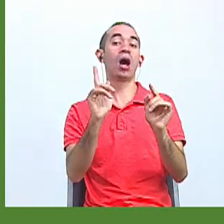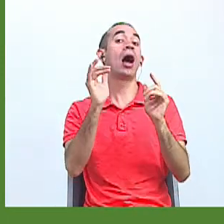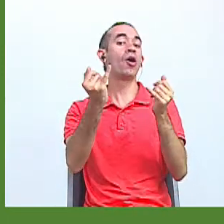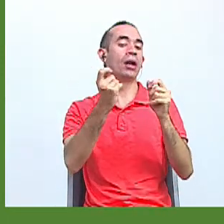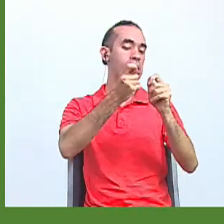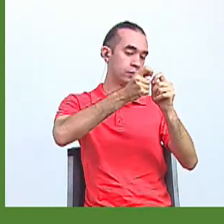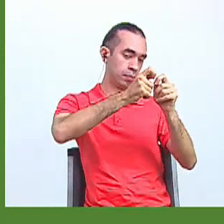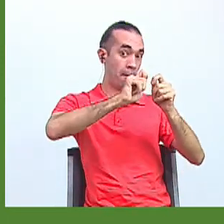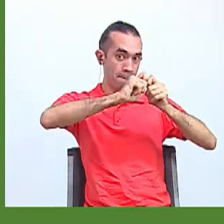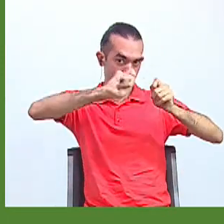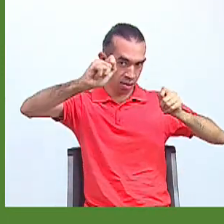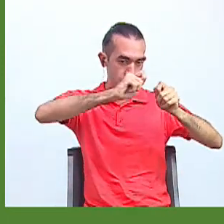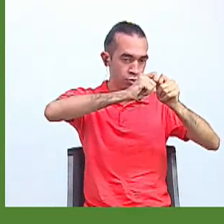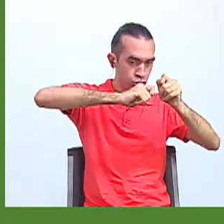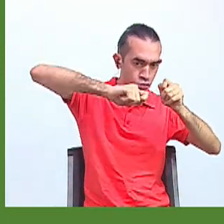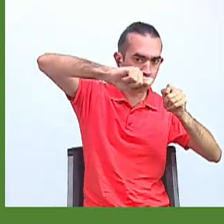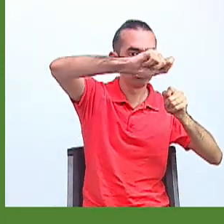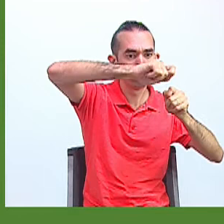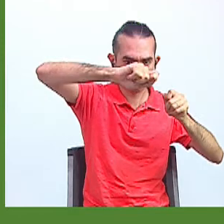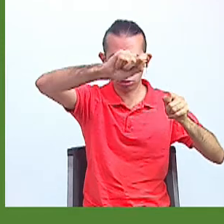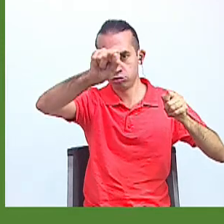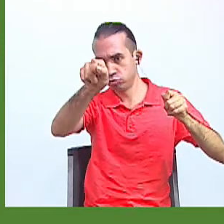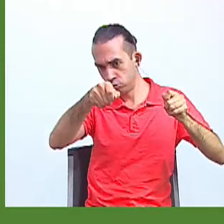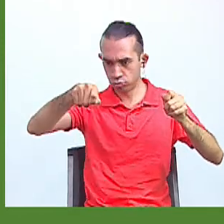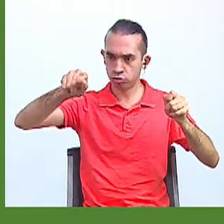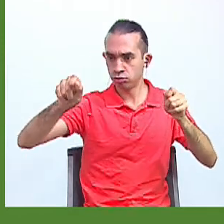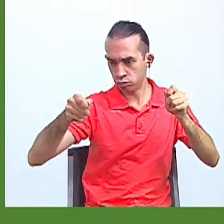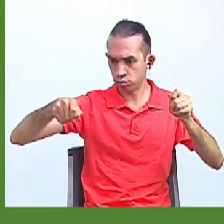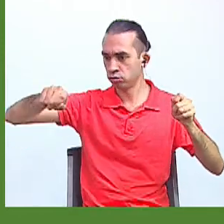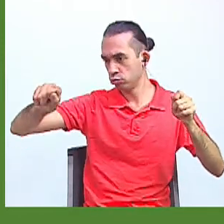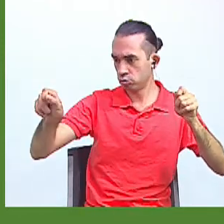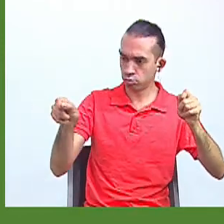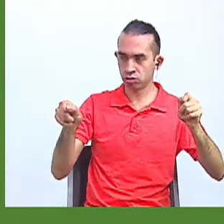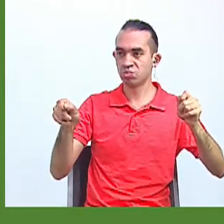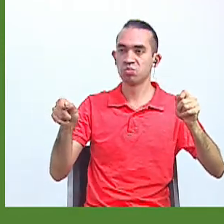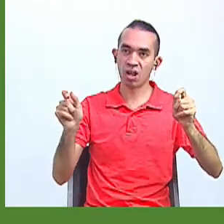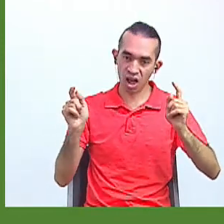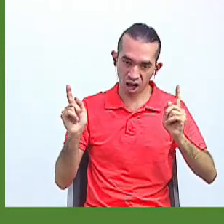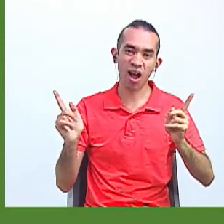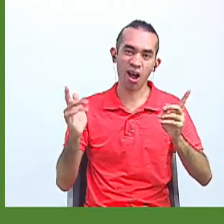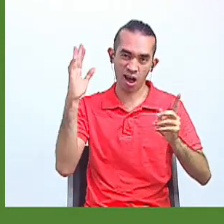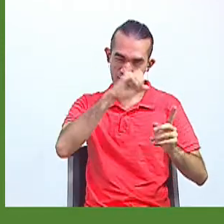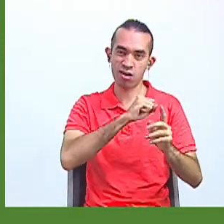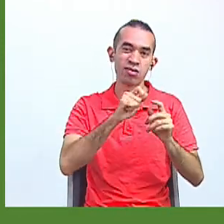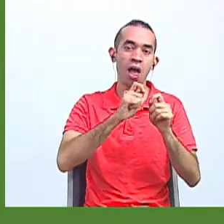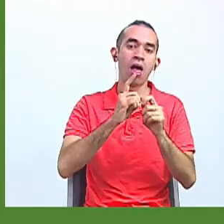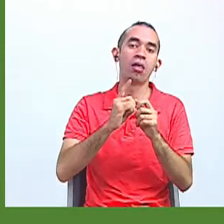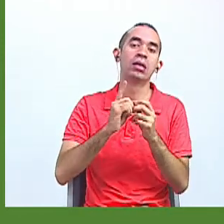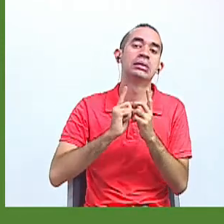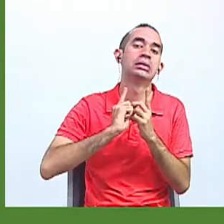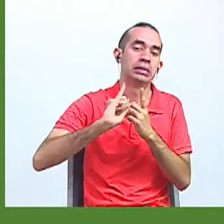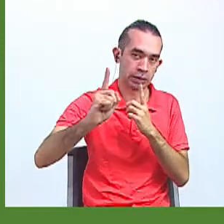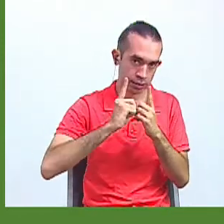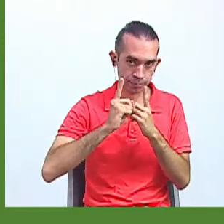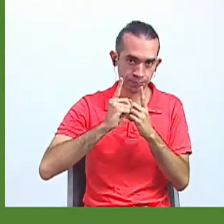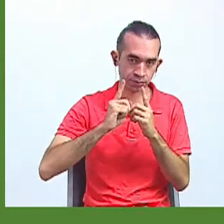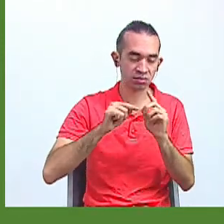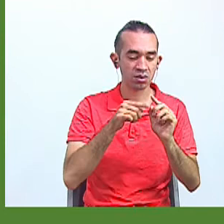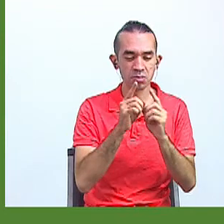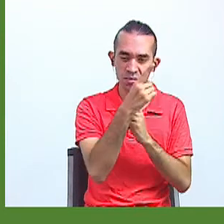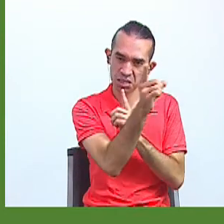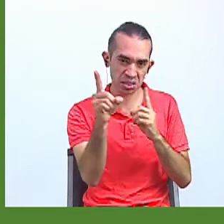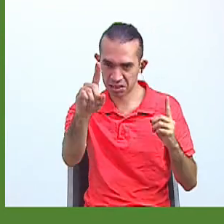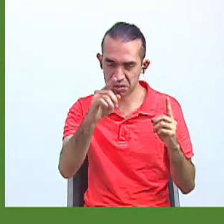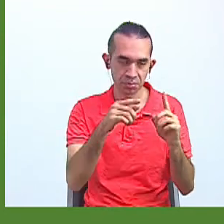En ese caso tendríamos el dato de una cantidad escalar que sería la distancia, la medida de la trayectoria.